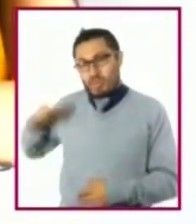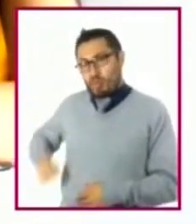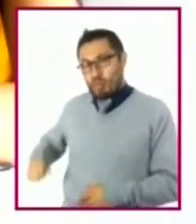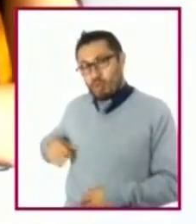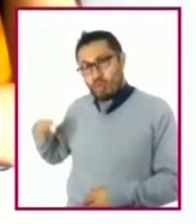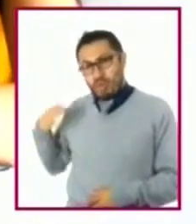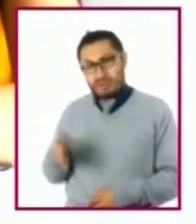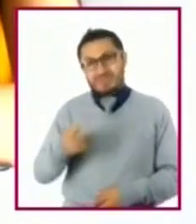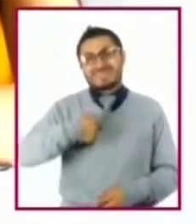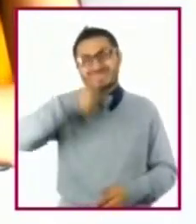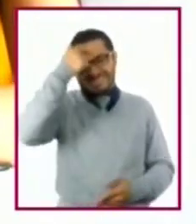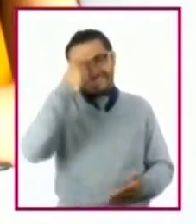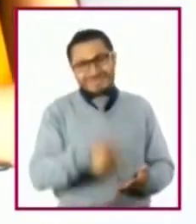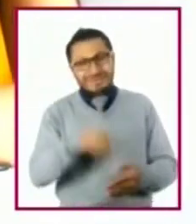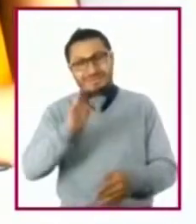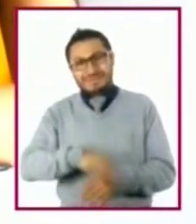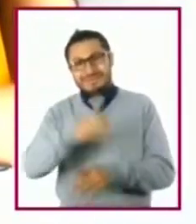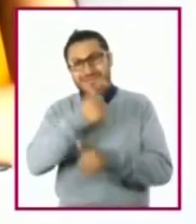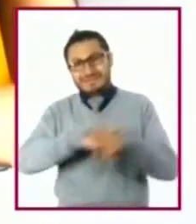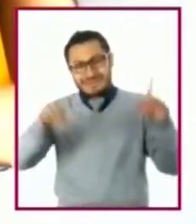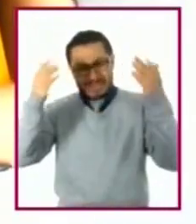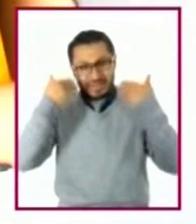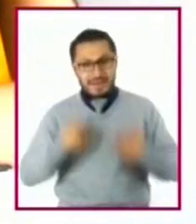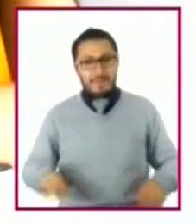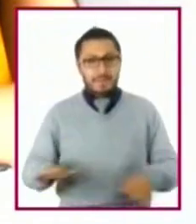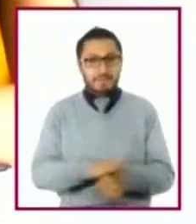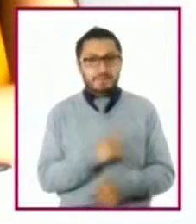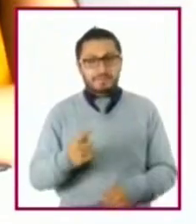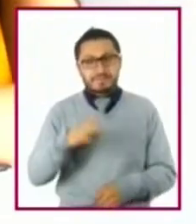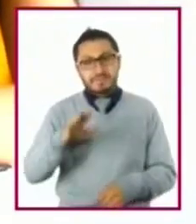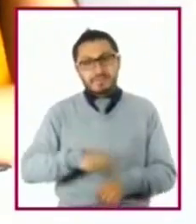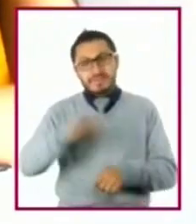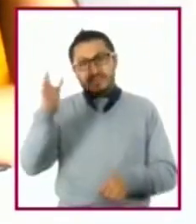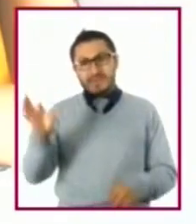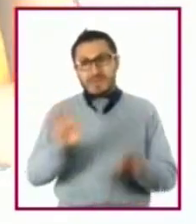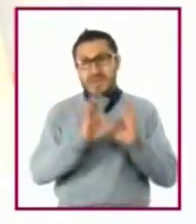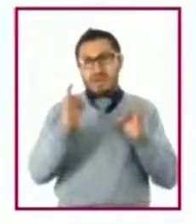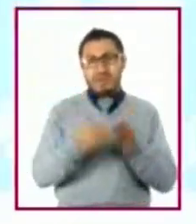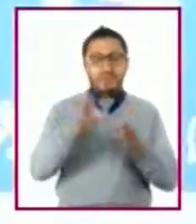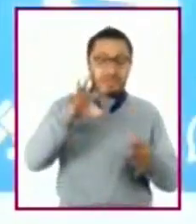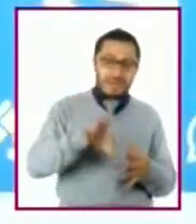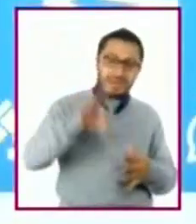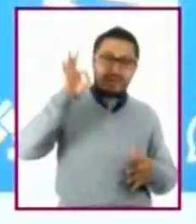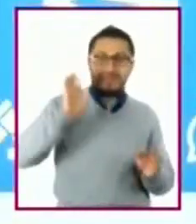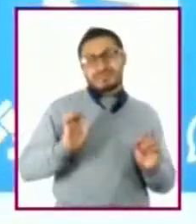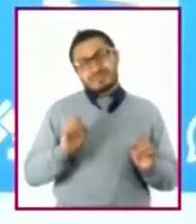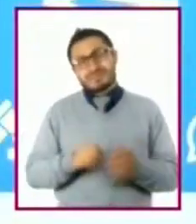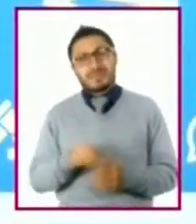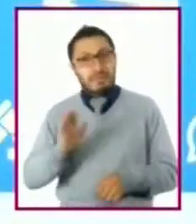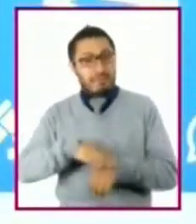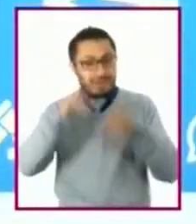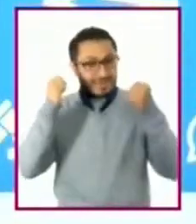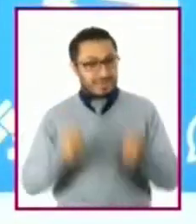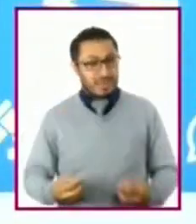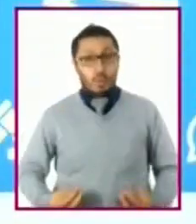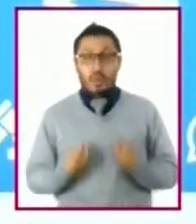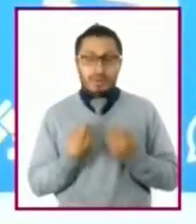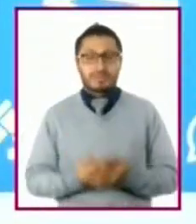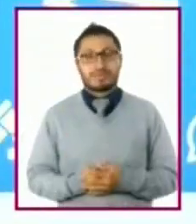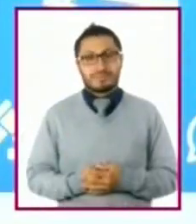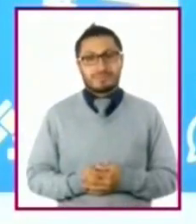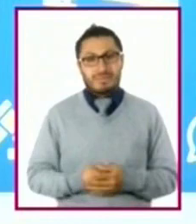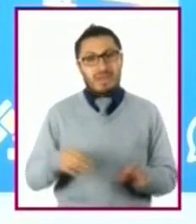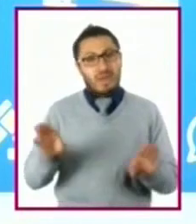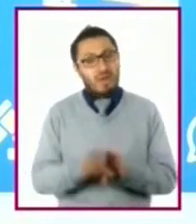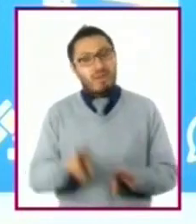tengo más libertad yo, porque tengo más opciones y vivo más segura. ¿Qué les parece el punto de vista de esta